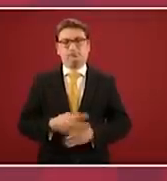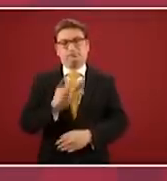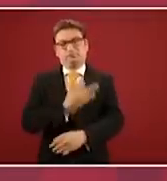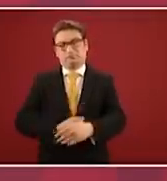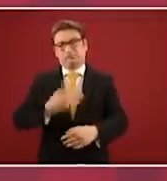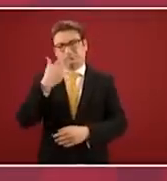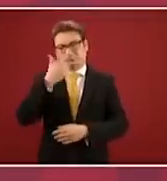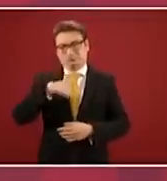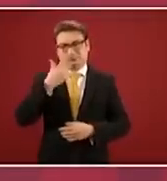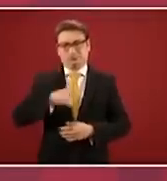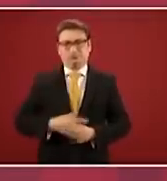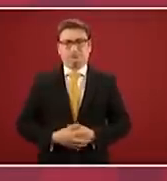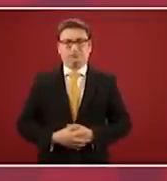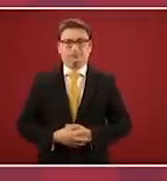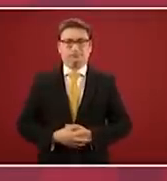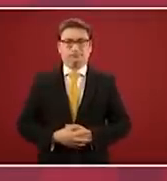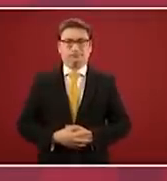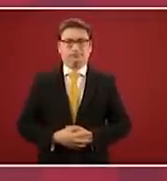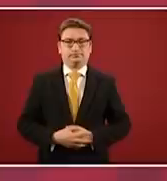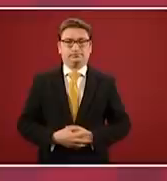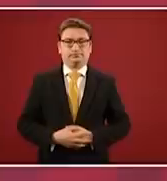tarde-noche